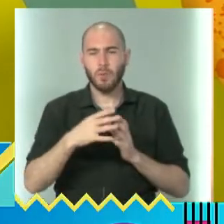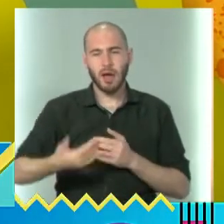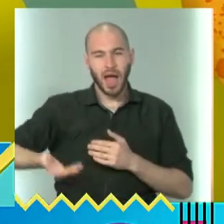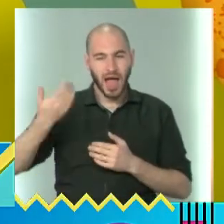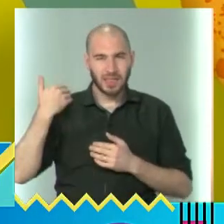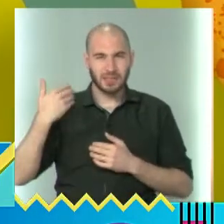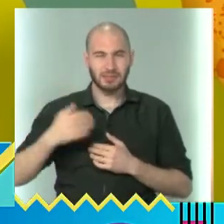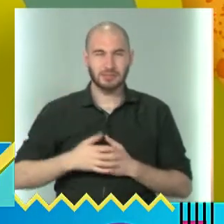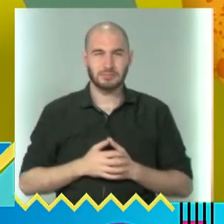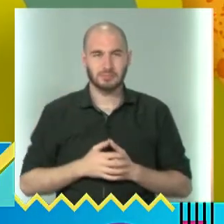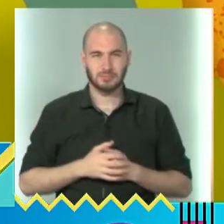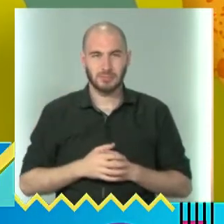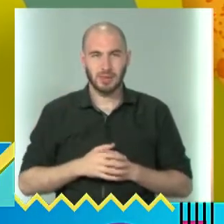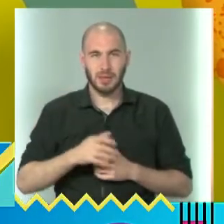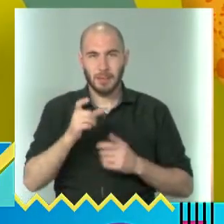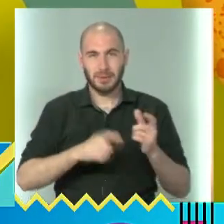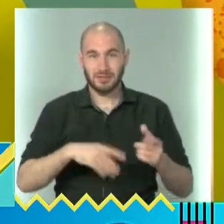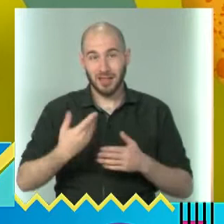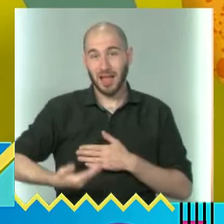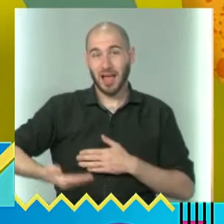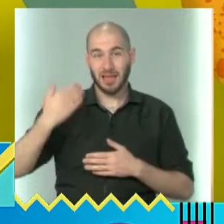anteriores a los gadgets